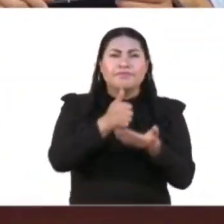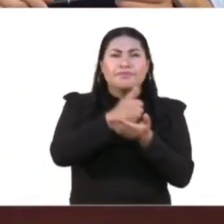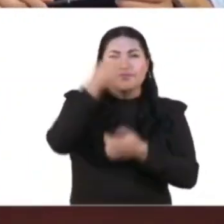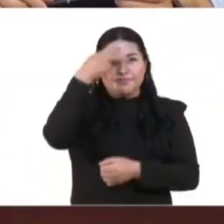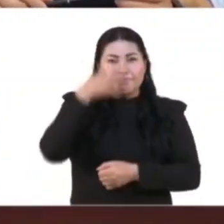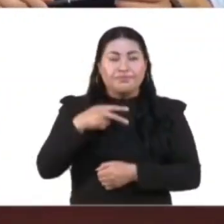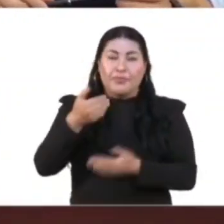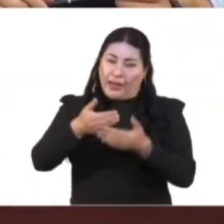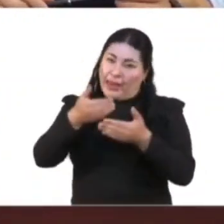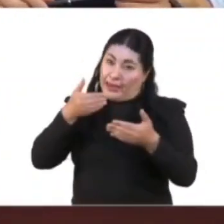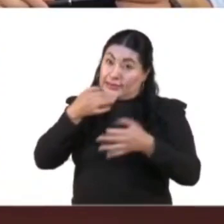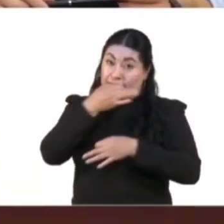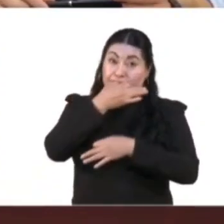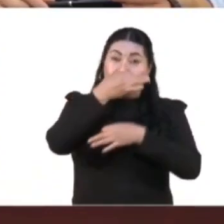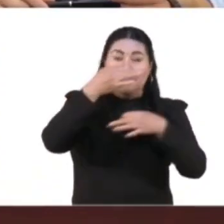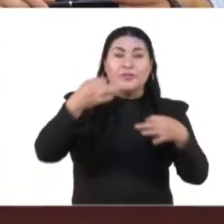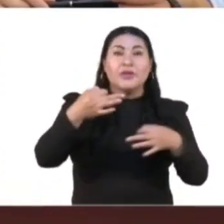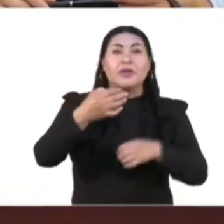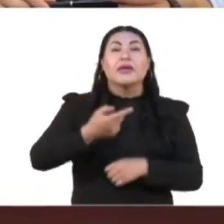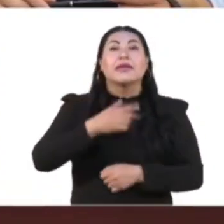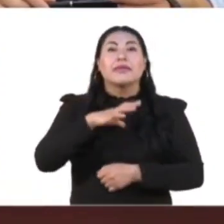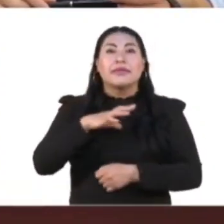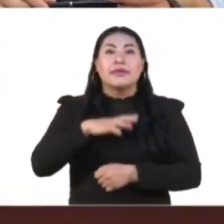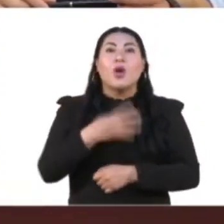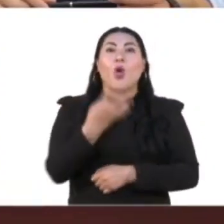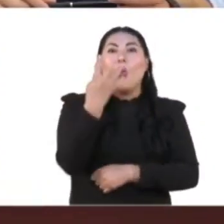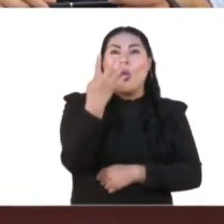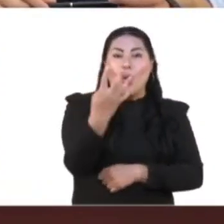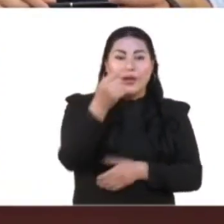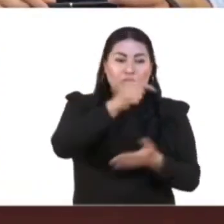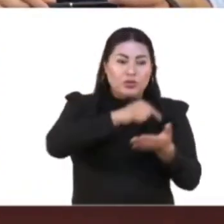como habíamos informado, se instalaron